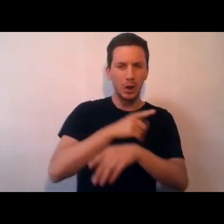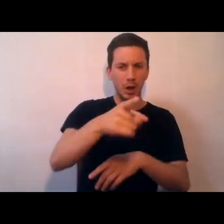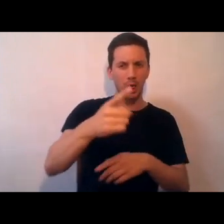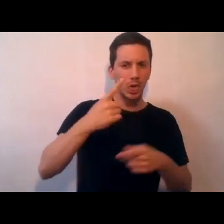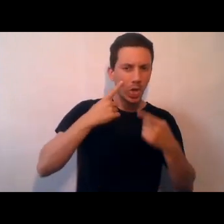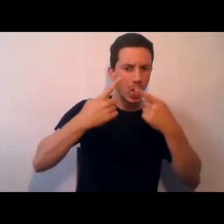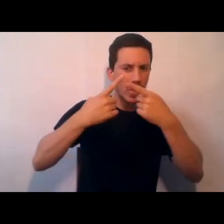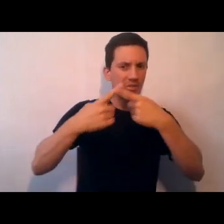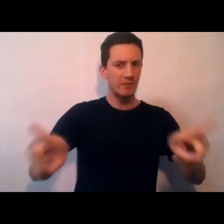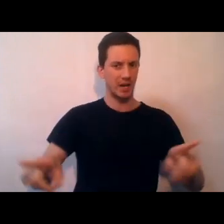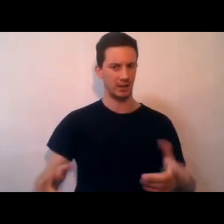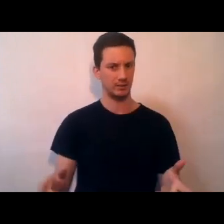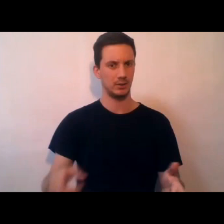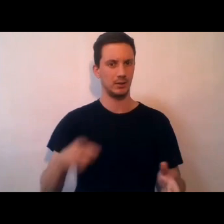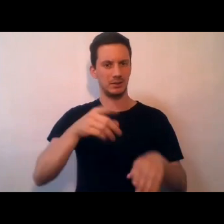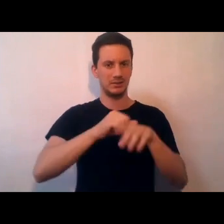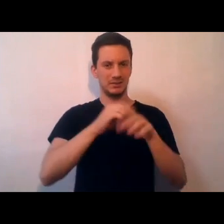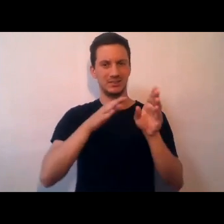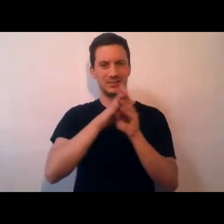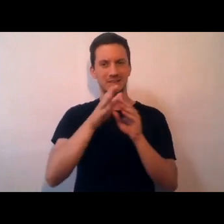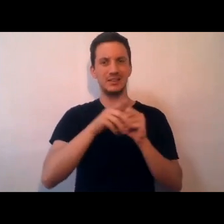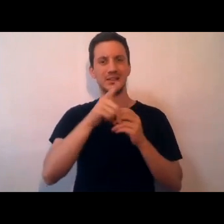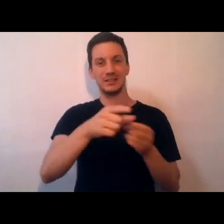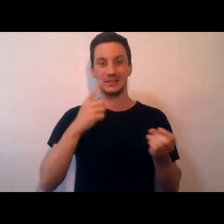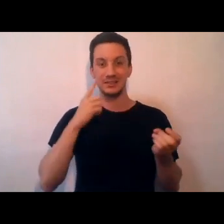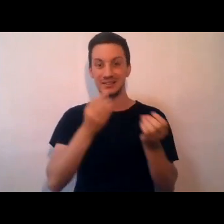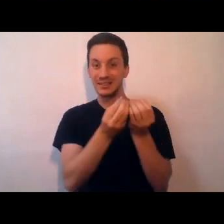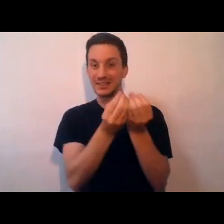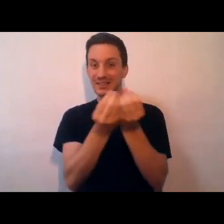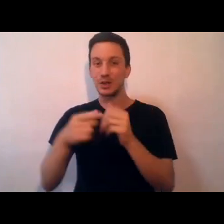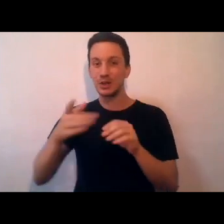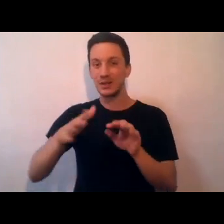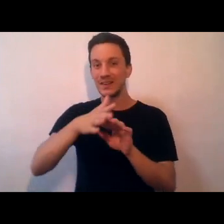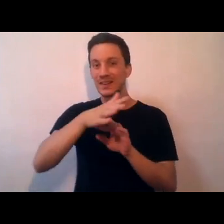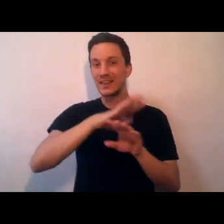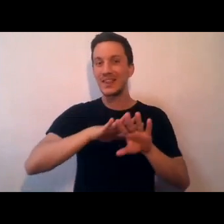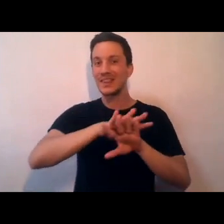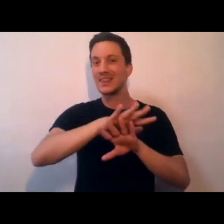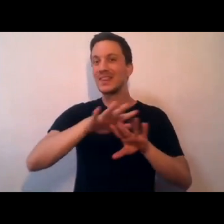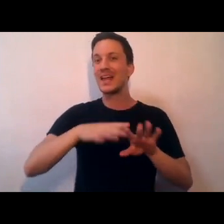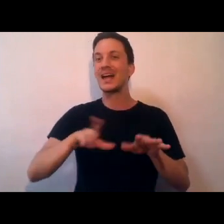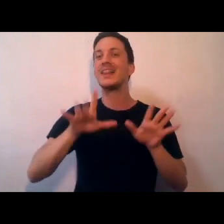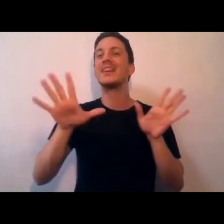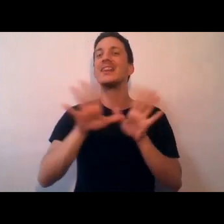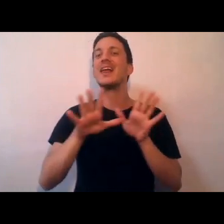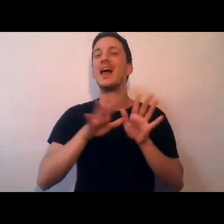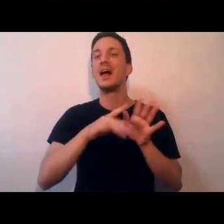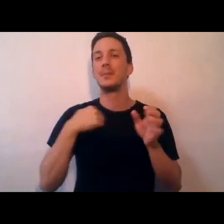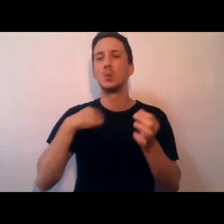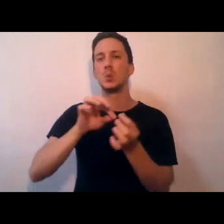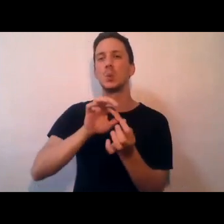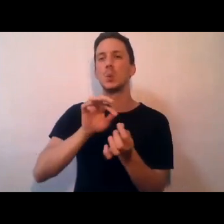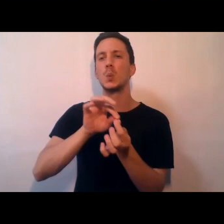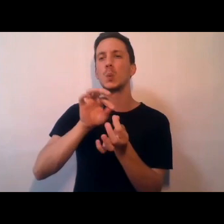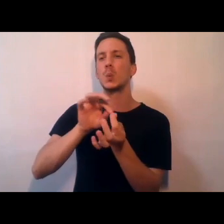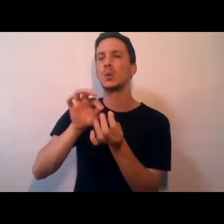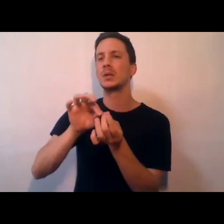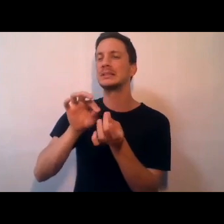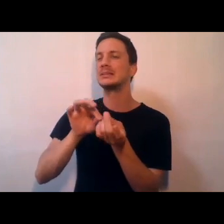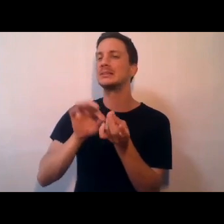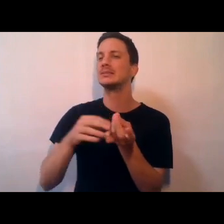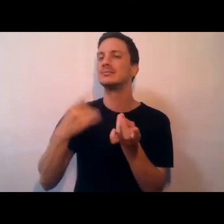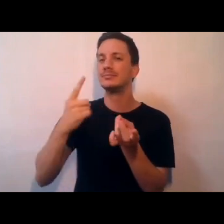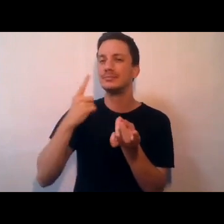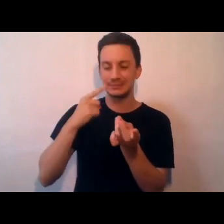rasposa. A veces estas son las temibles que salen periungueales, que salen alrededor de las uñas y que cuestan mucho